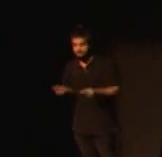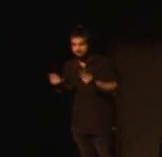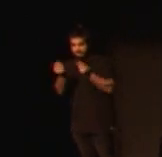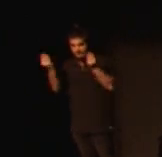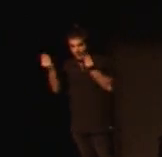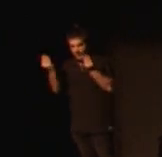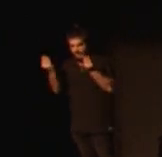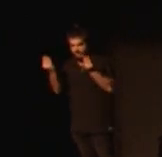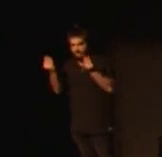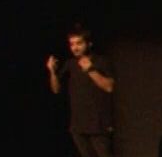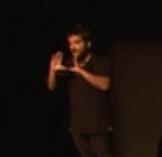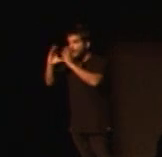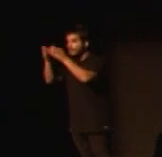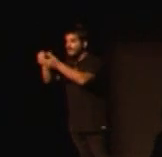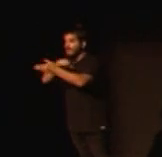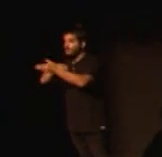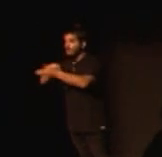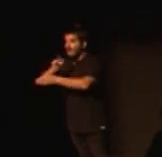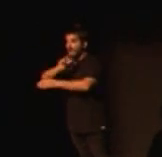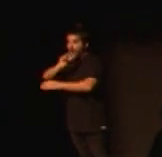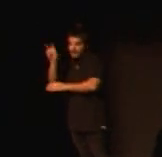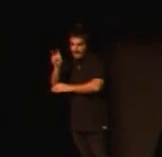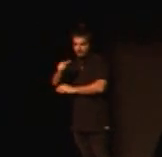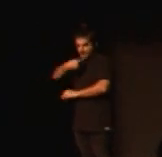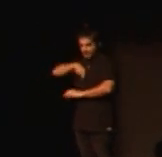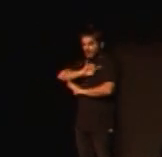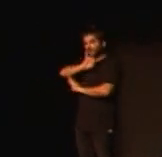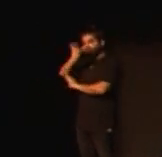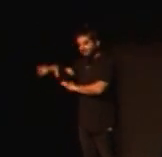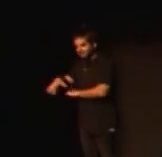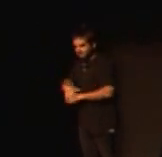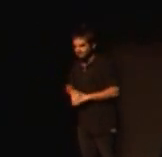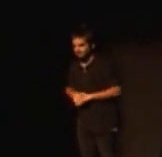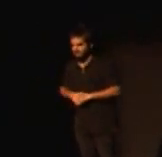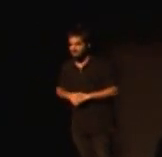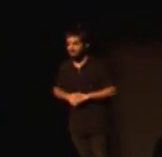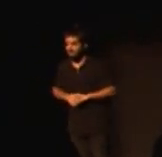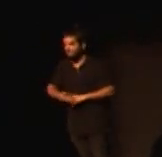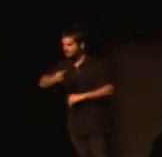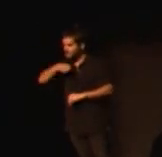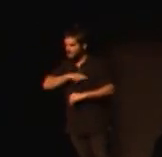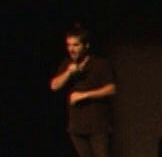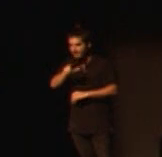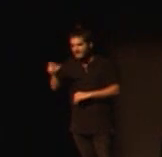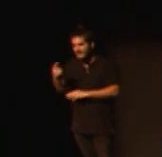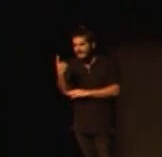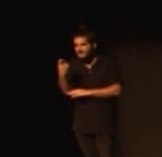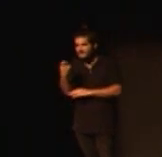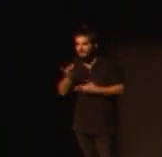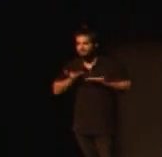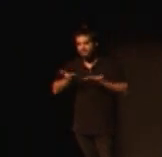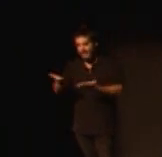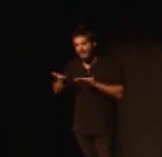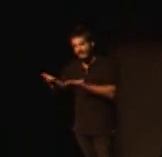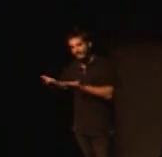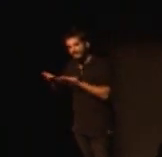regiones, mejor que cualquier otra. Que, por supuesto, teníamos que ayudar a aquellos que lo necesitaban, pero que, al